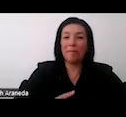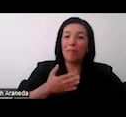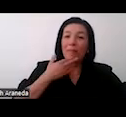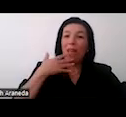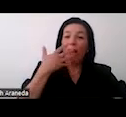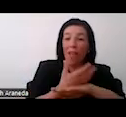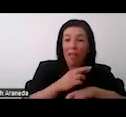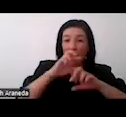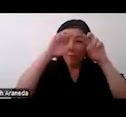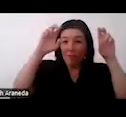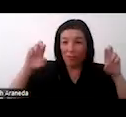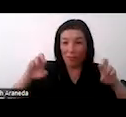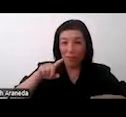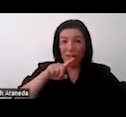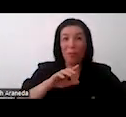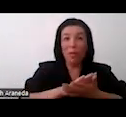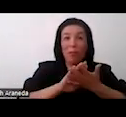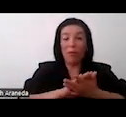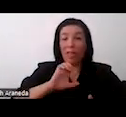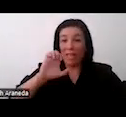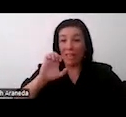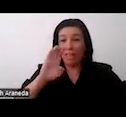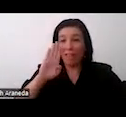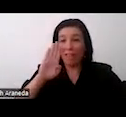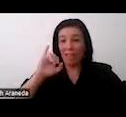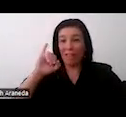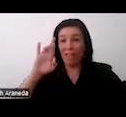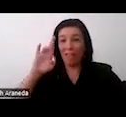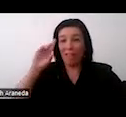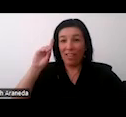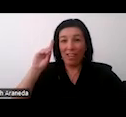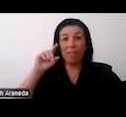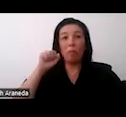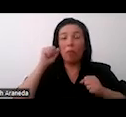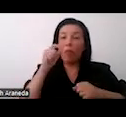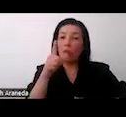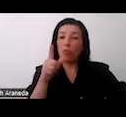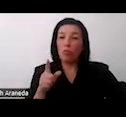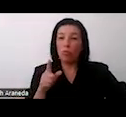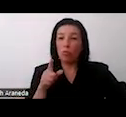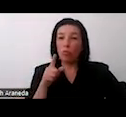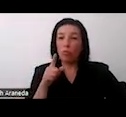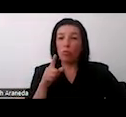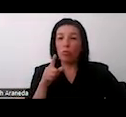plataformas como eBird. Esta plataforma nos permite registrar o sea, subir nuestros registros